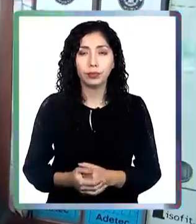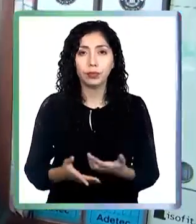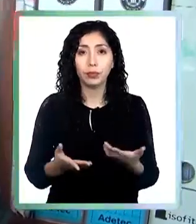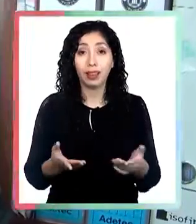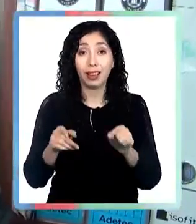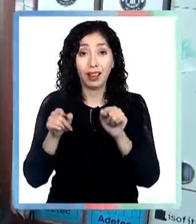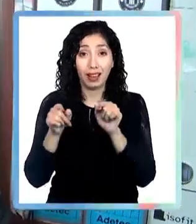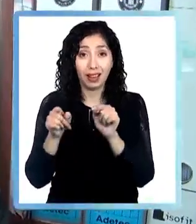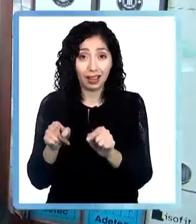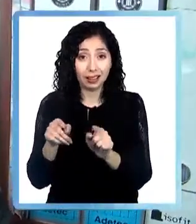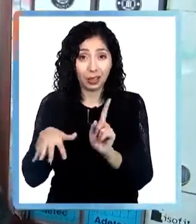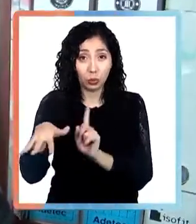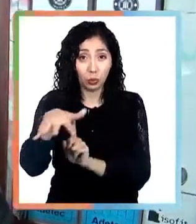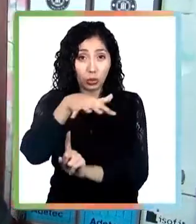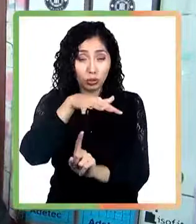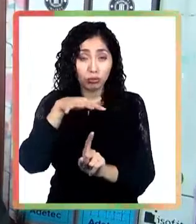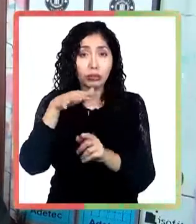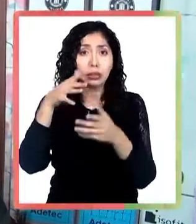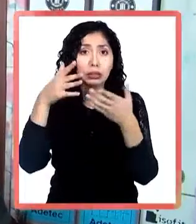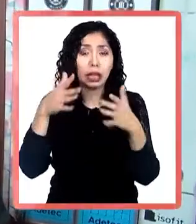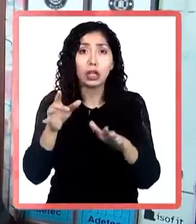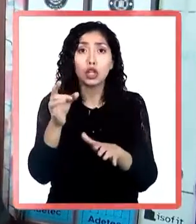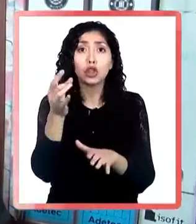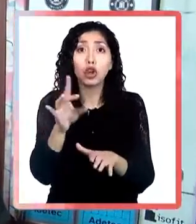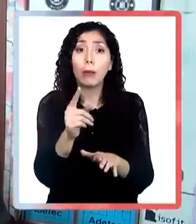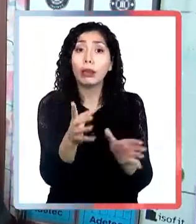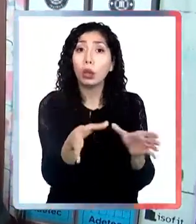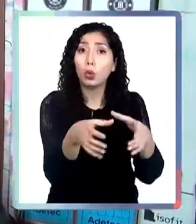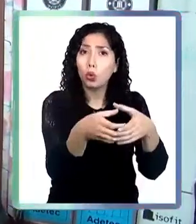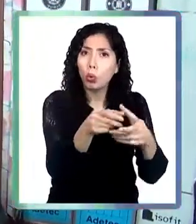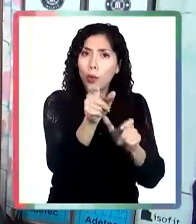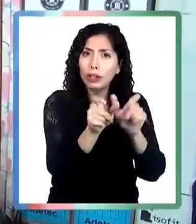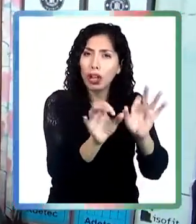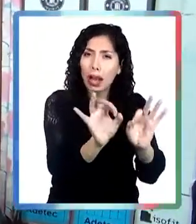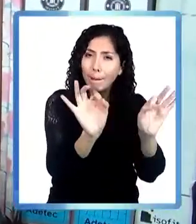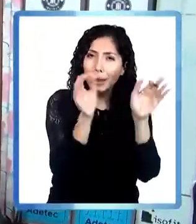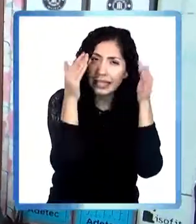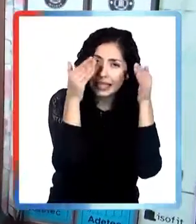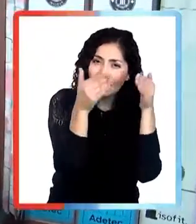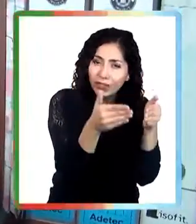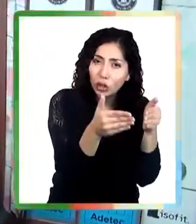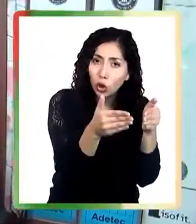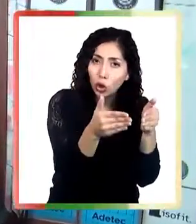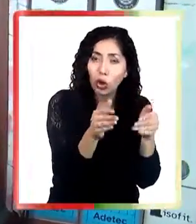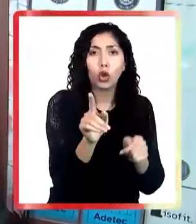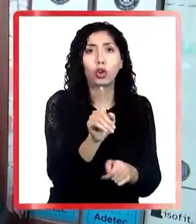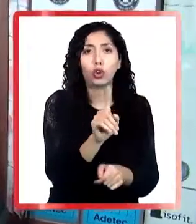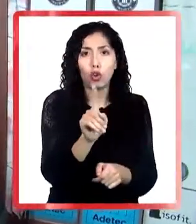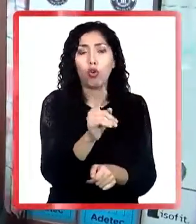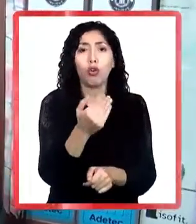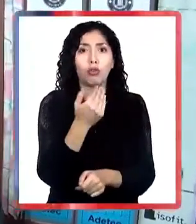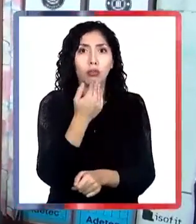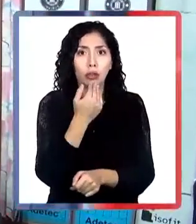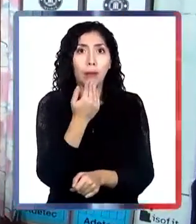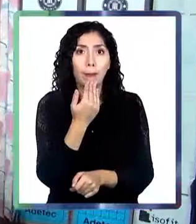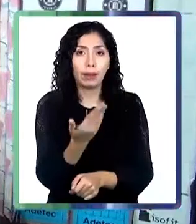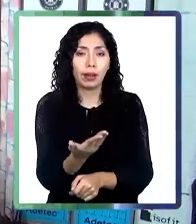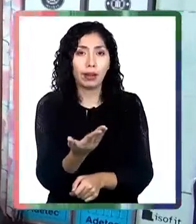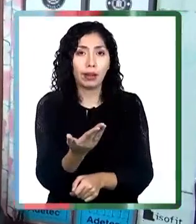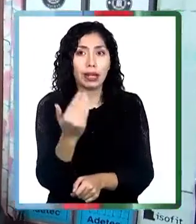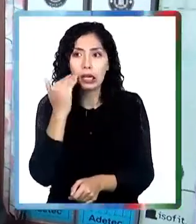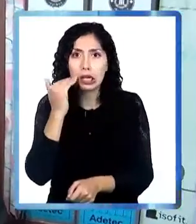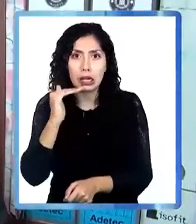fenómeno es que abarca ya no solamente a un grupo específico de lactantes sino también